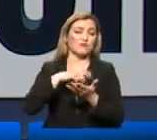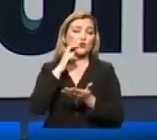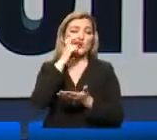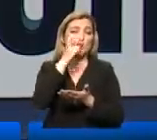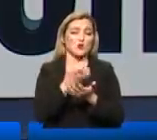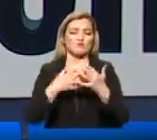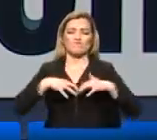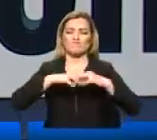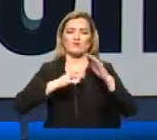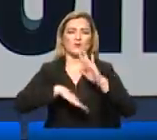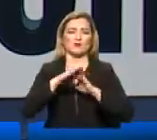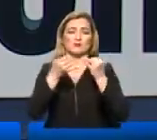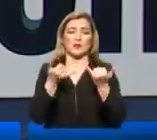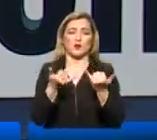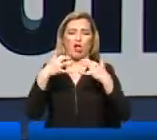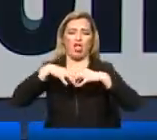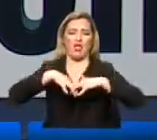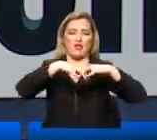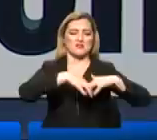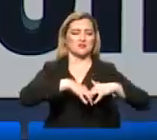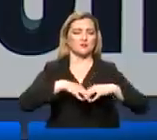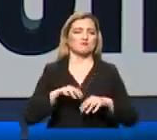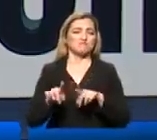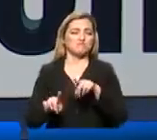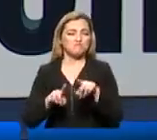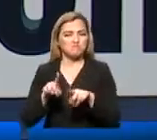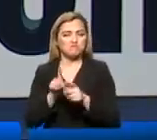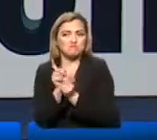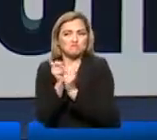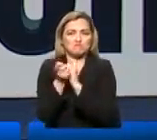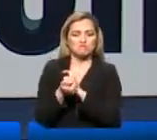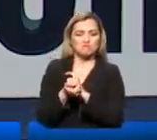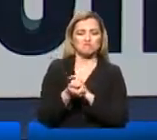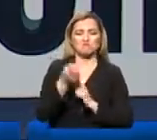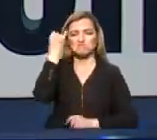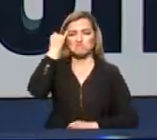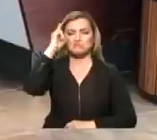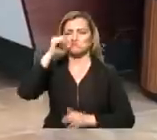muchos de los negocios están en aprietos económicos, mientras que a otros le dieron un giro a sus negocios.